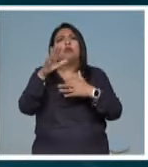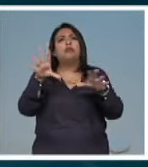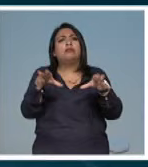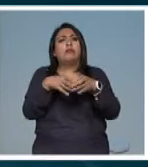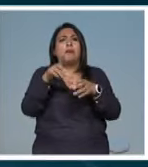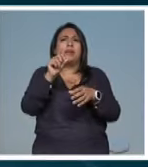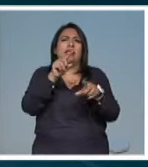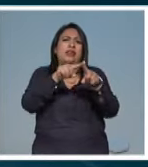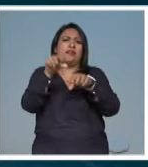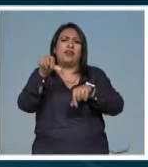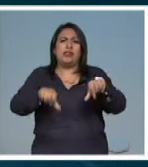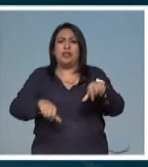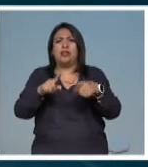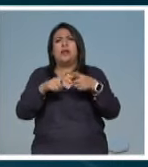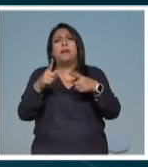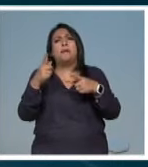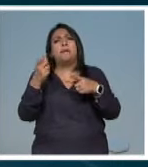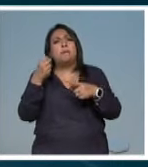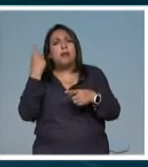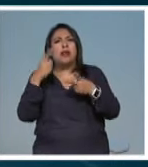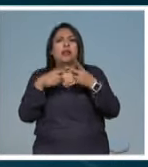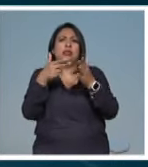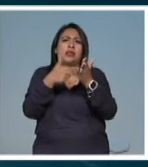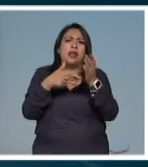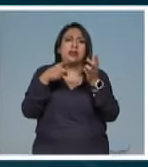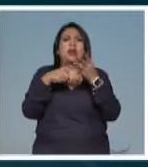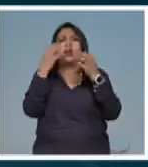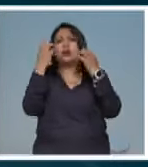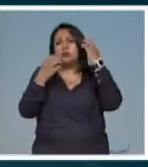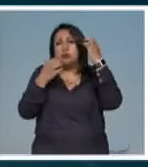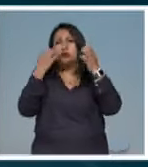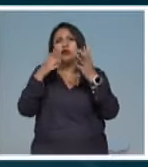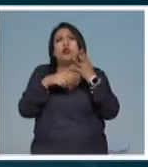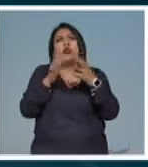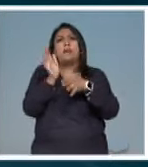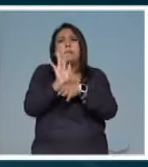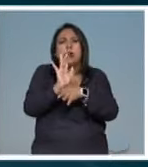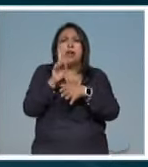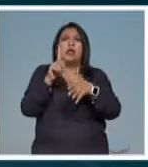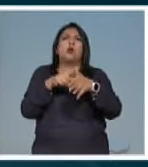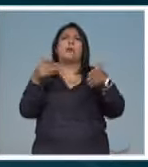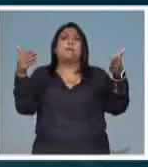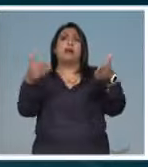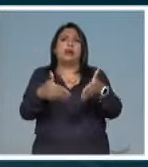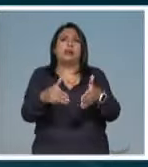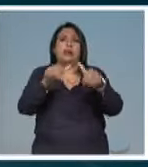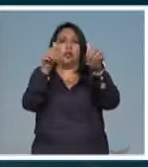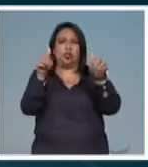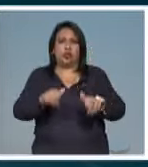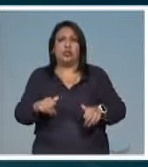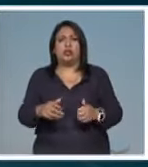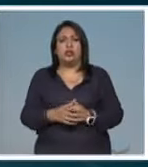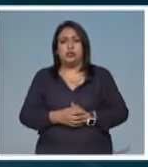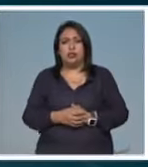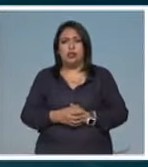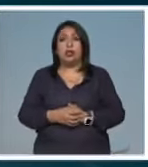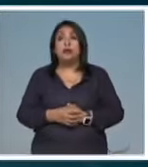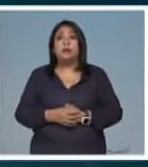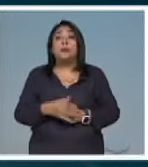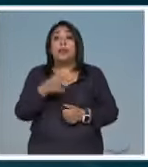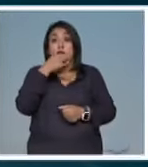una veintena de actividades entre charlas, talleres, exposiciones, proyecciones de películas y presentaciones artísticas.